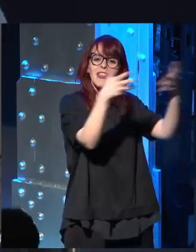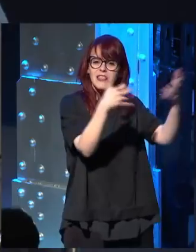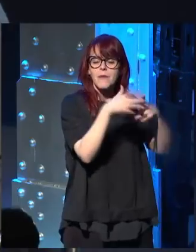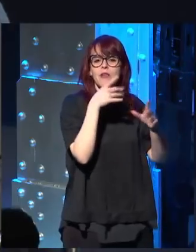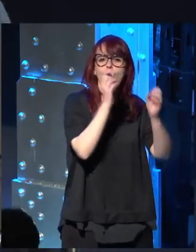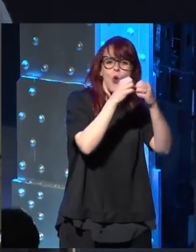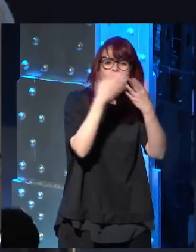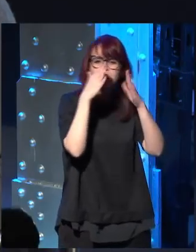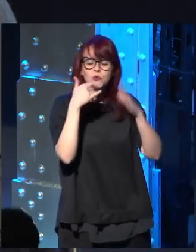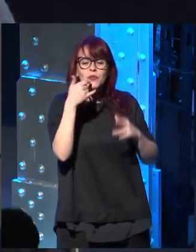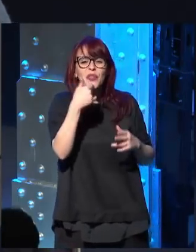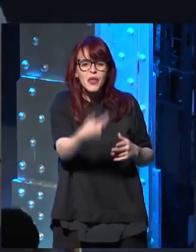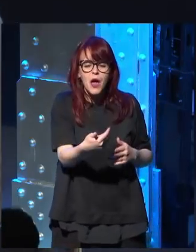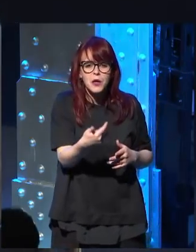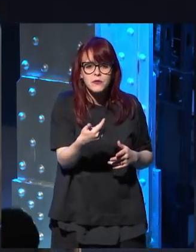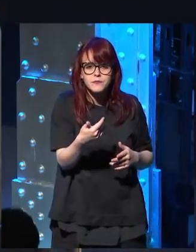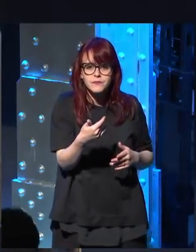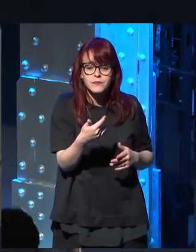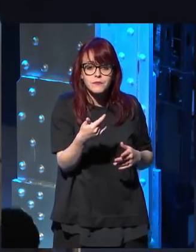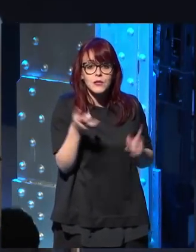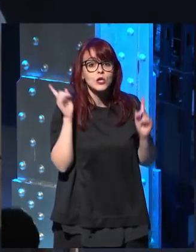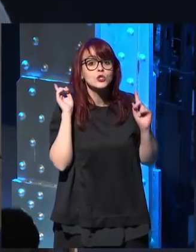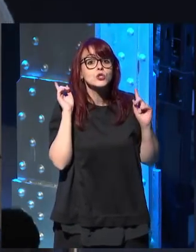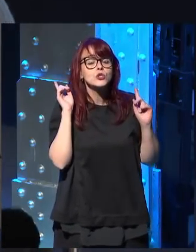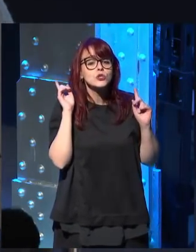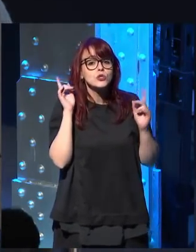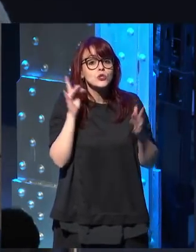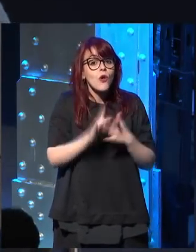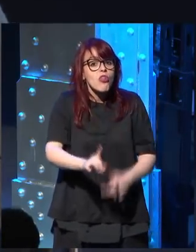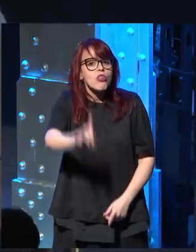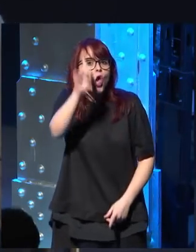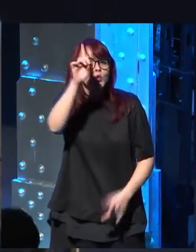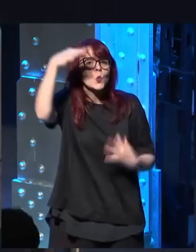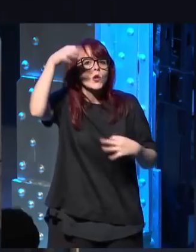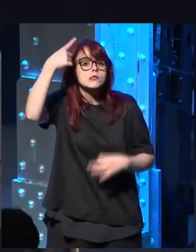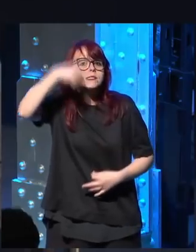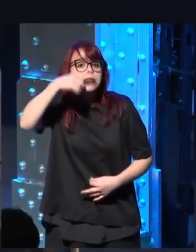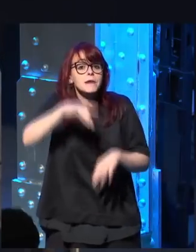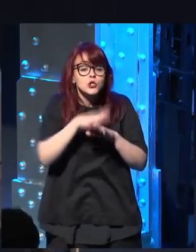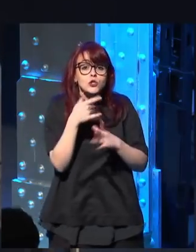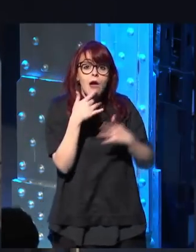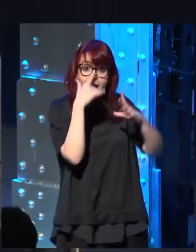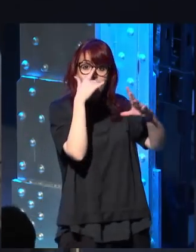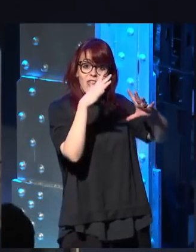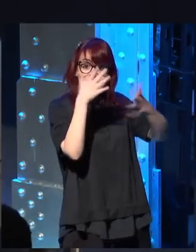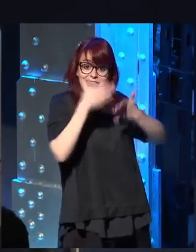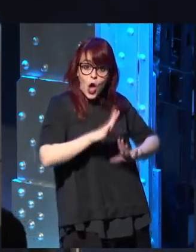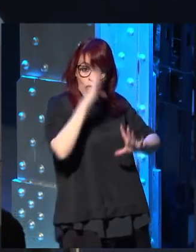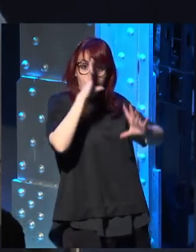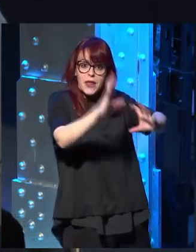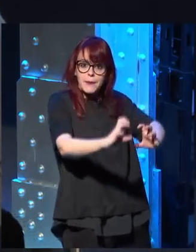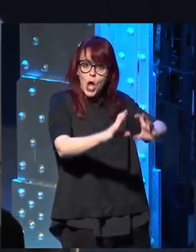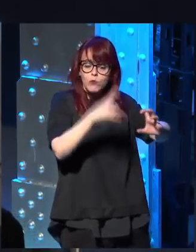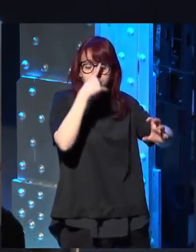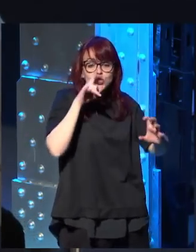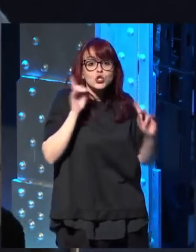que decía el tipo, solo Dios sabe lo que estamos haciendo con el cerebro de nuestros hijos. Eso lo dicen